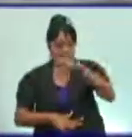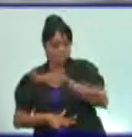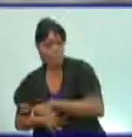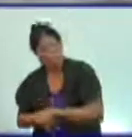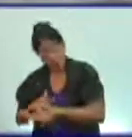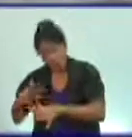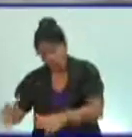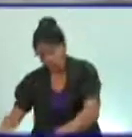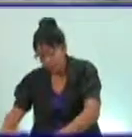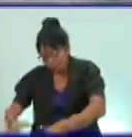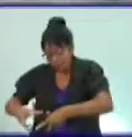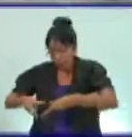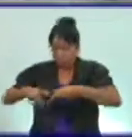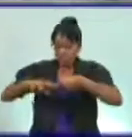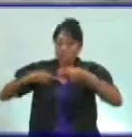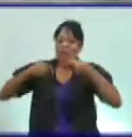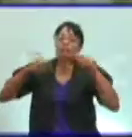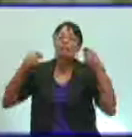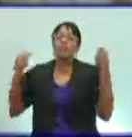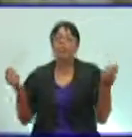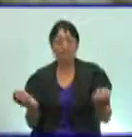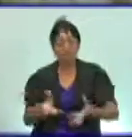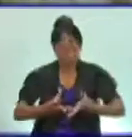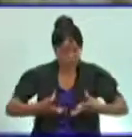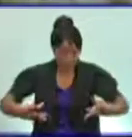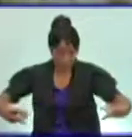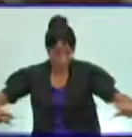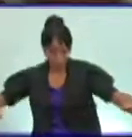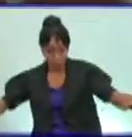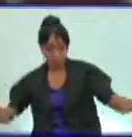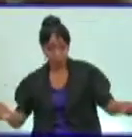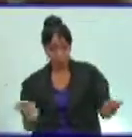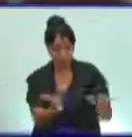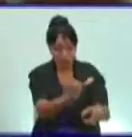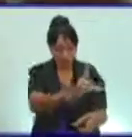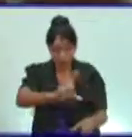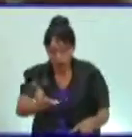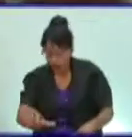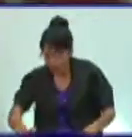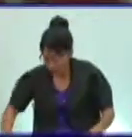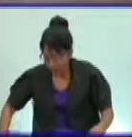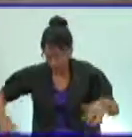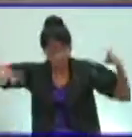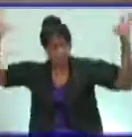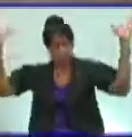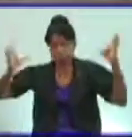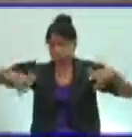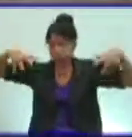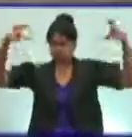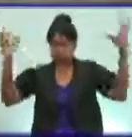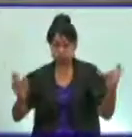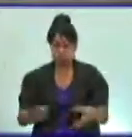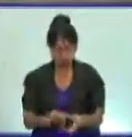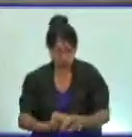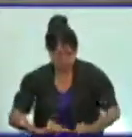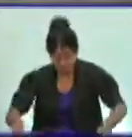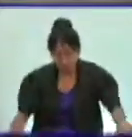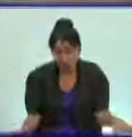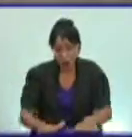severos, anegada la sabana, se hizo río el manantial, tanta lluvia que ha borrado los